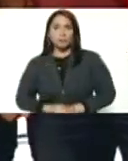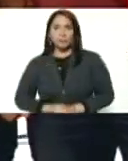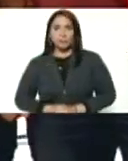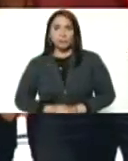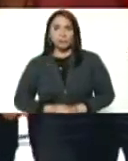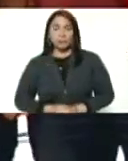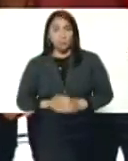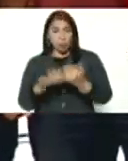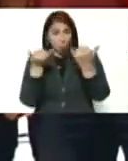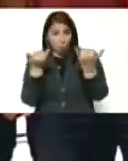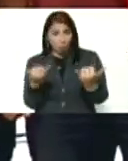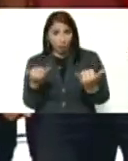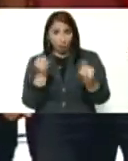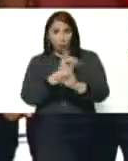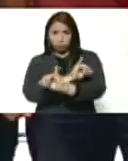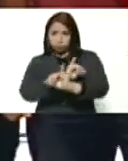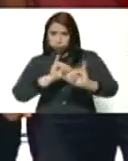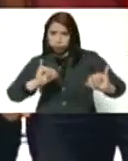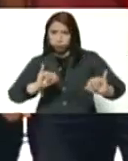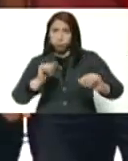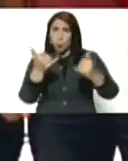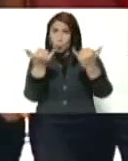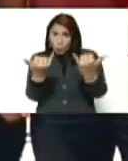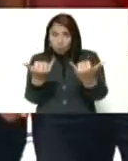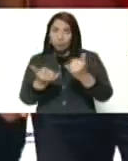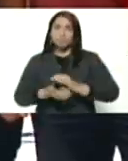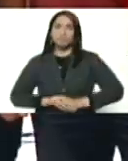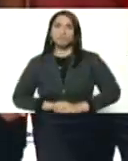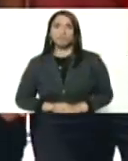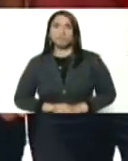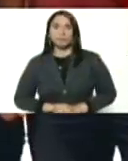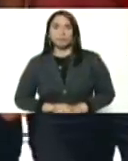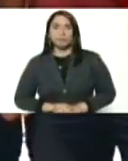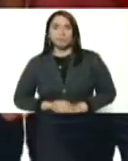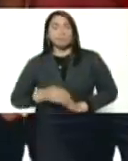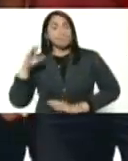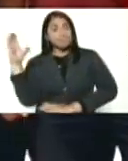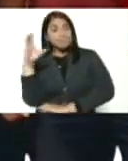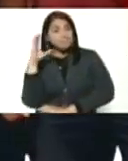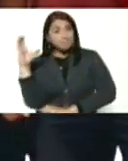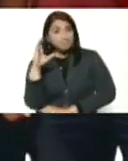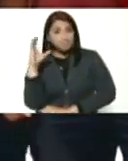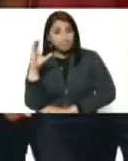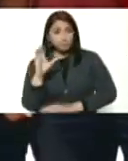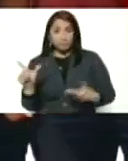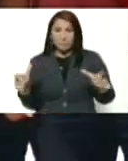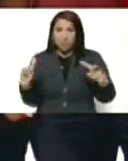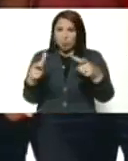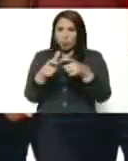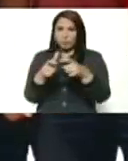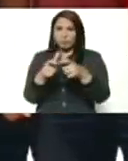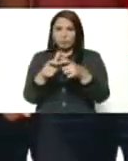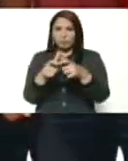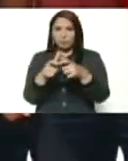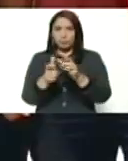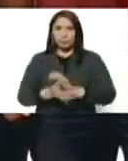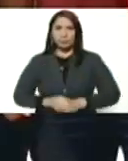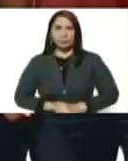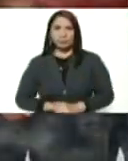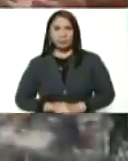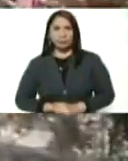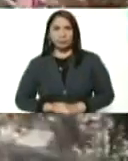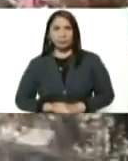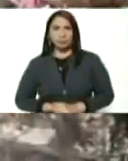terminar recientemente en Colombia una reunión donde el